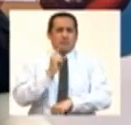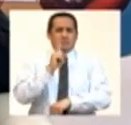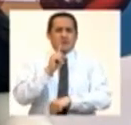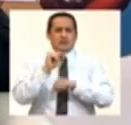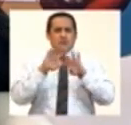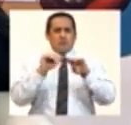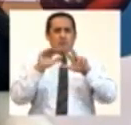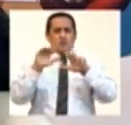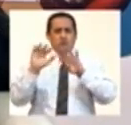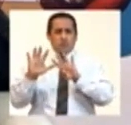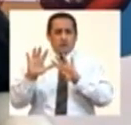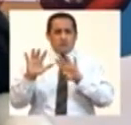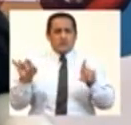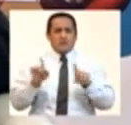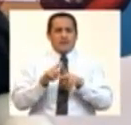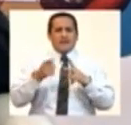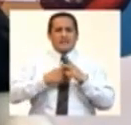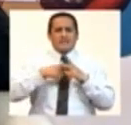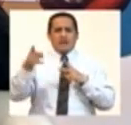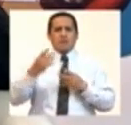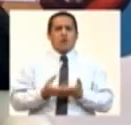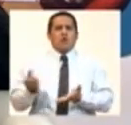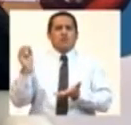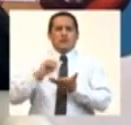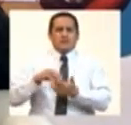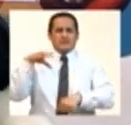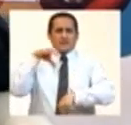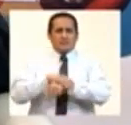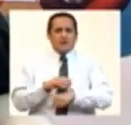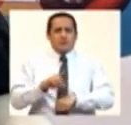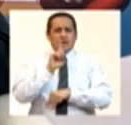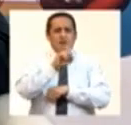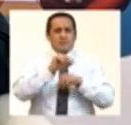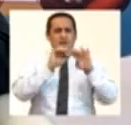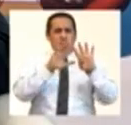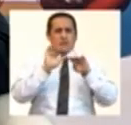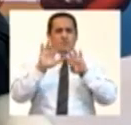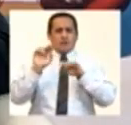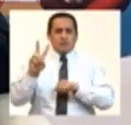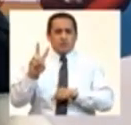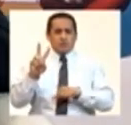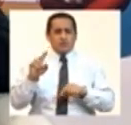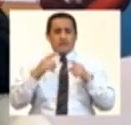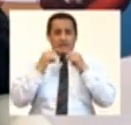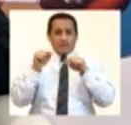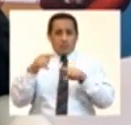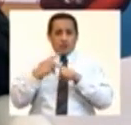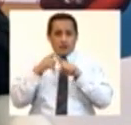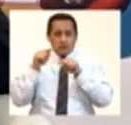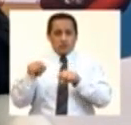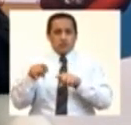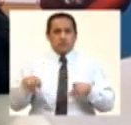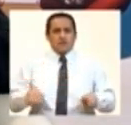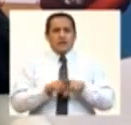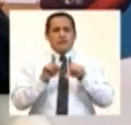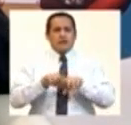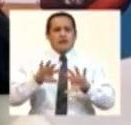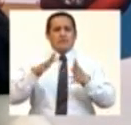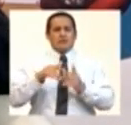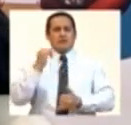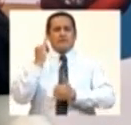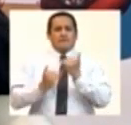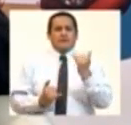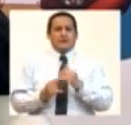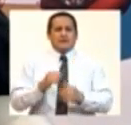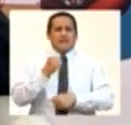año 89, escapan, son recapturados en el año 92, y es por eso que